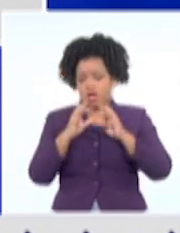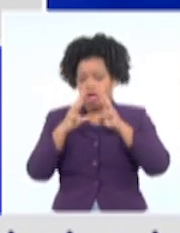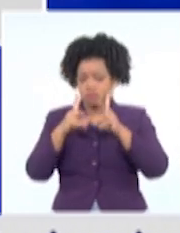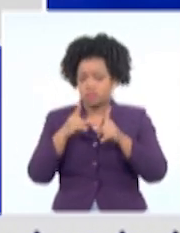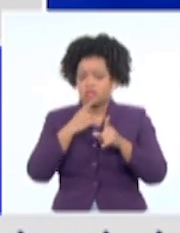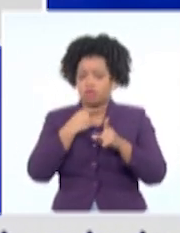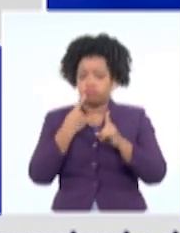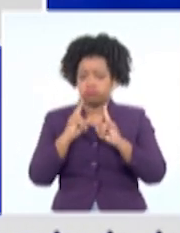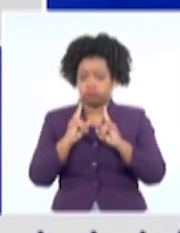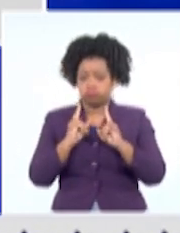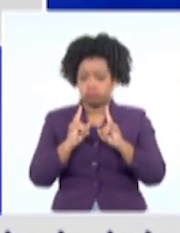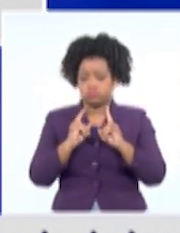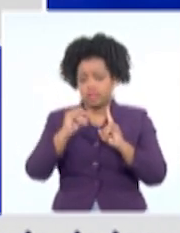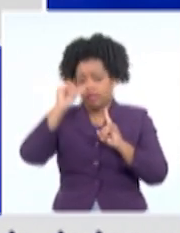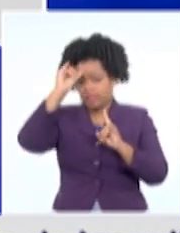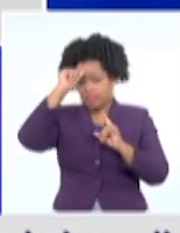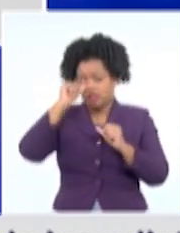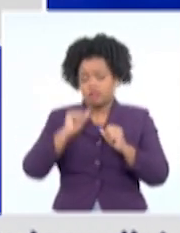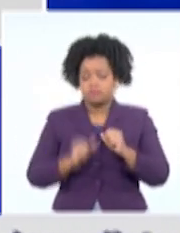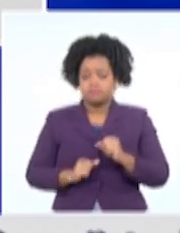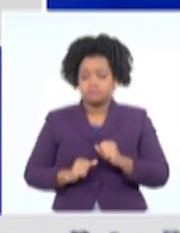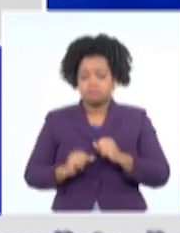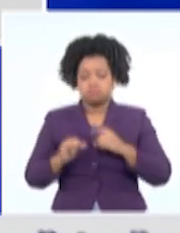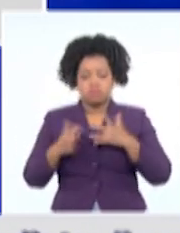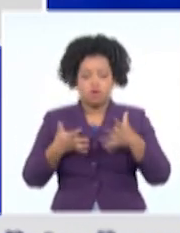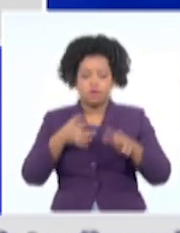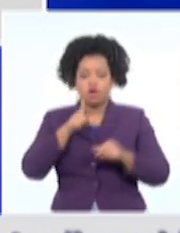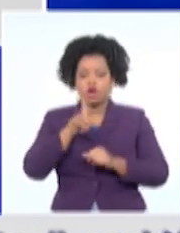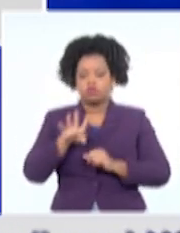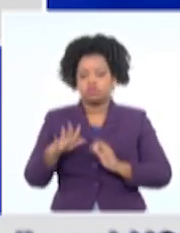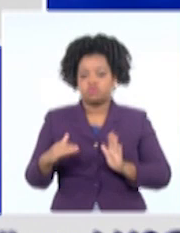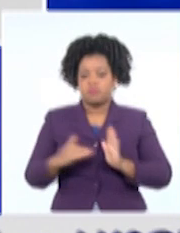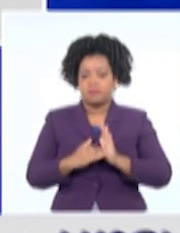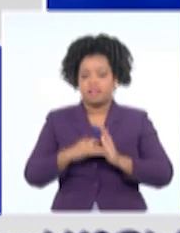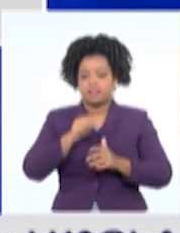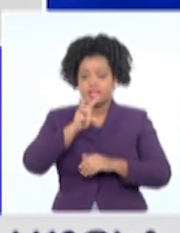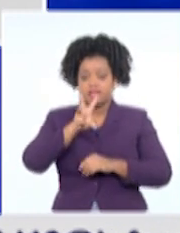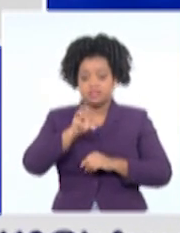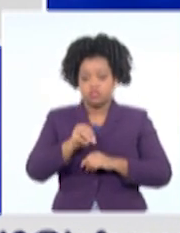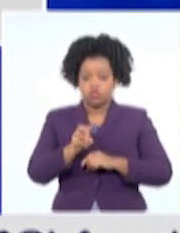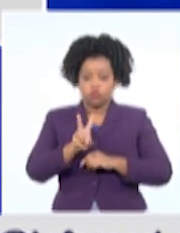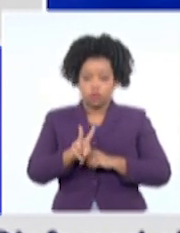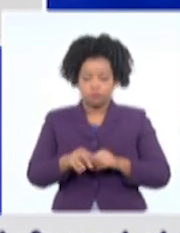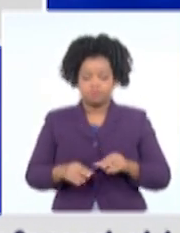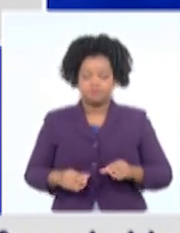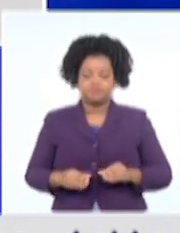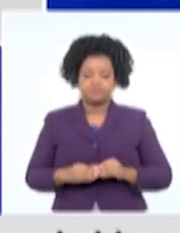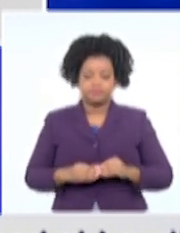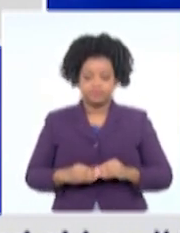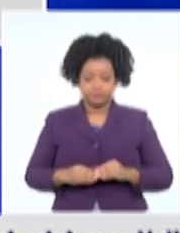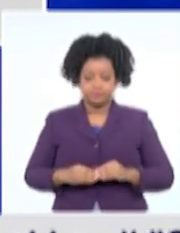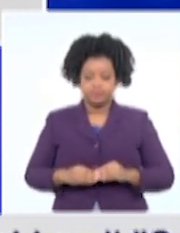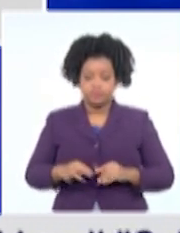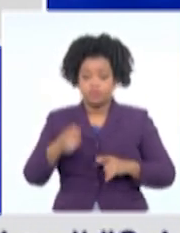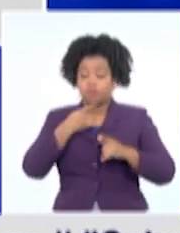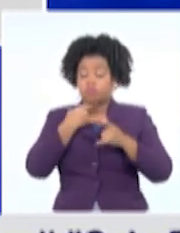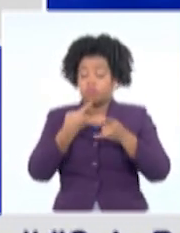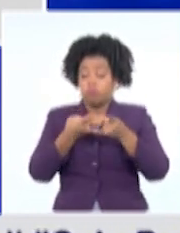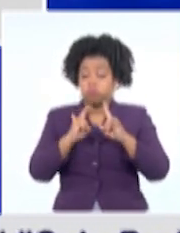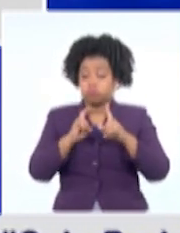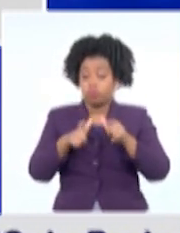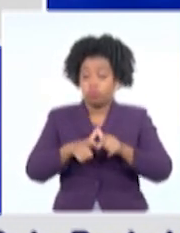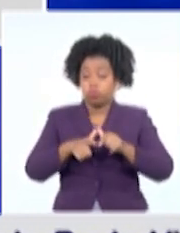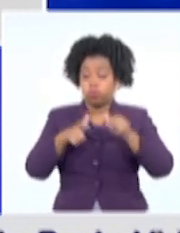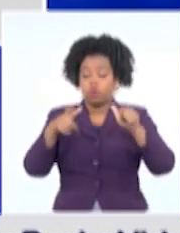que tenían y demás, con más de 14.302. El mayor número de fallecidos, pues Rusia